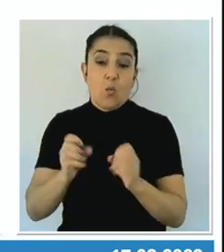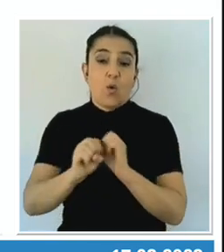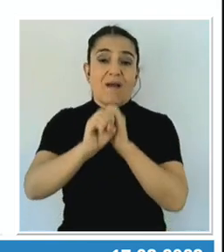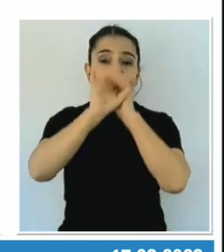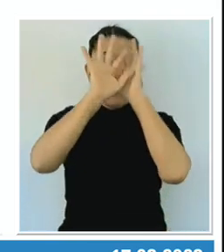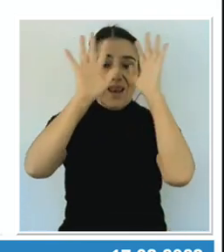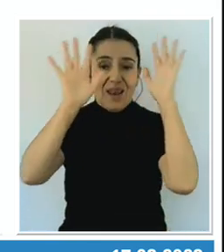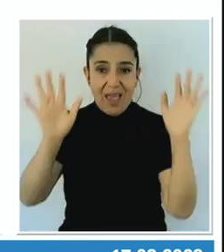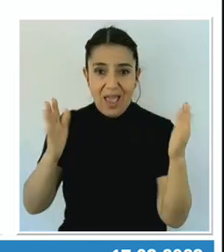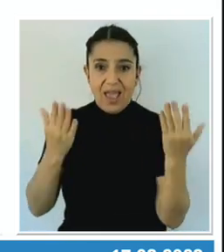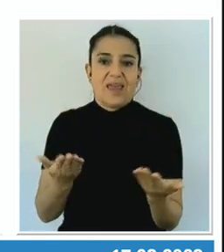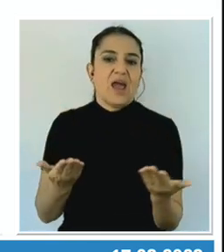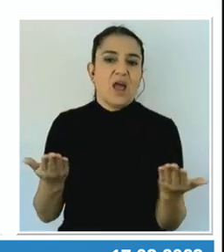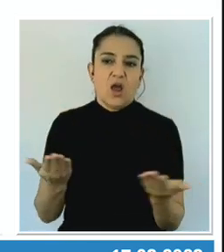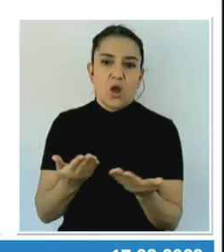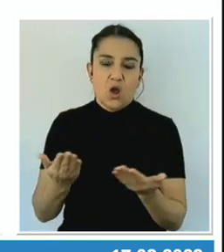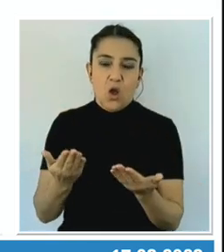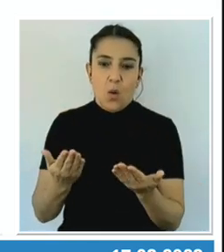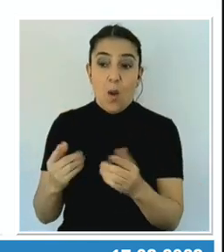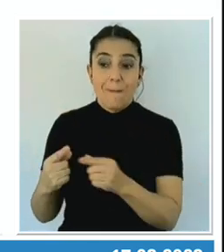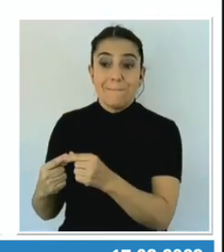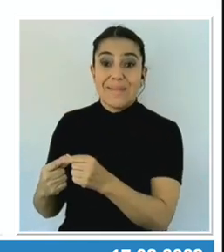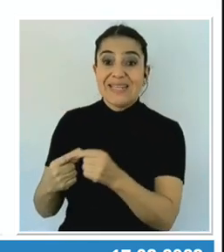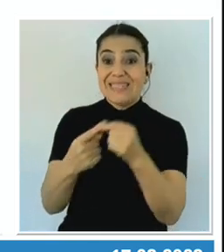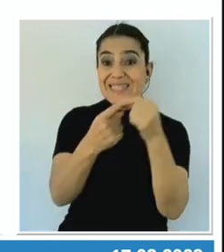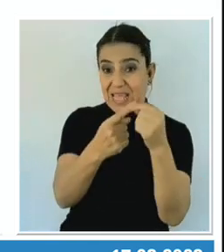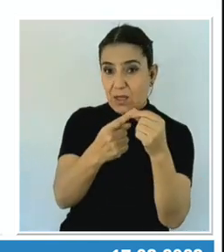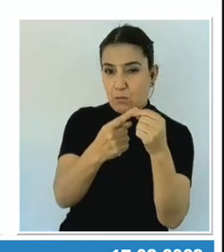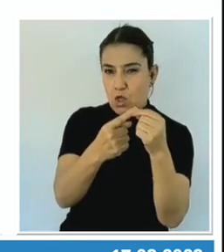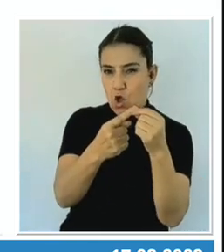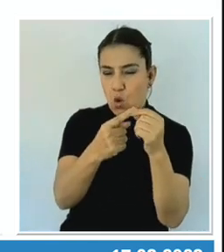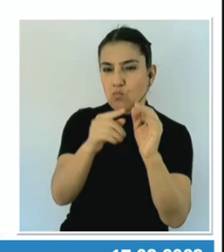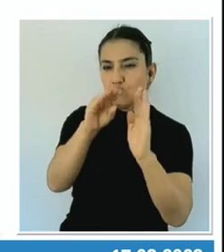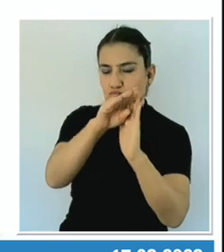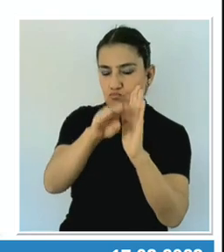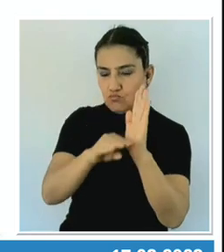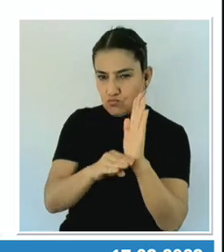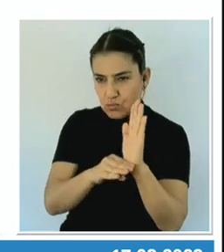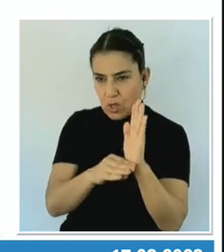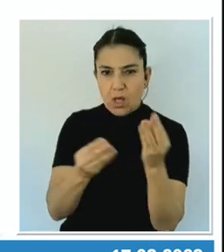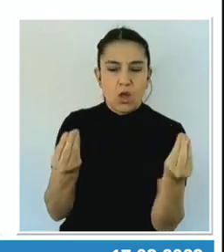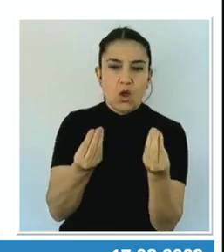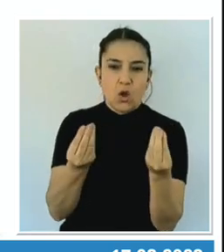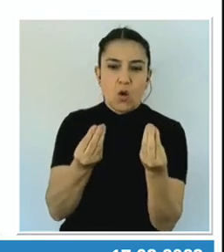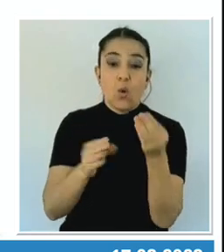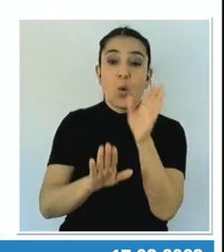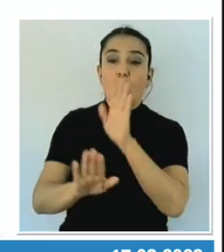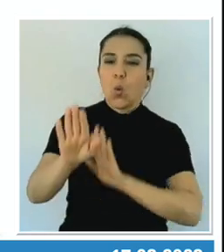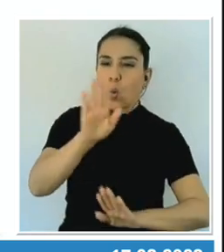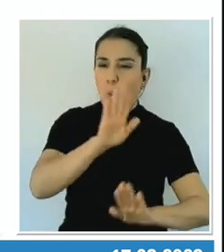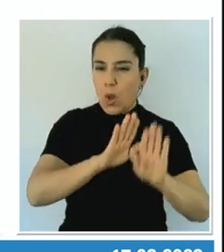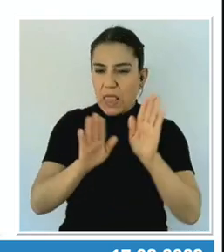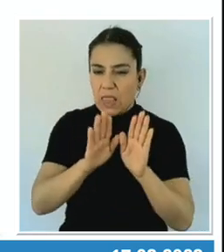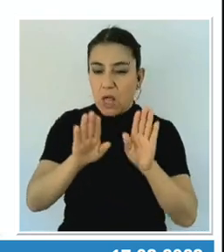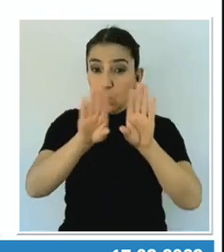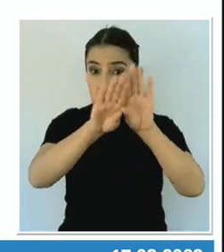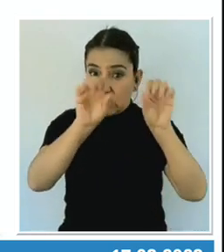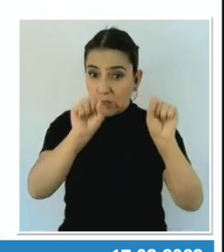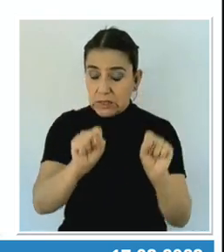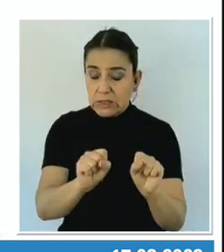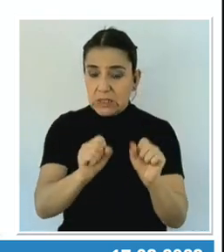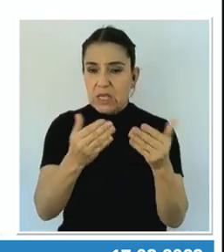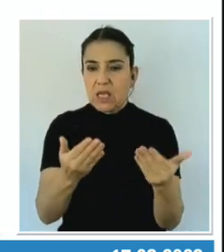la formulación de ese principio como una especie de preservación de un cierto régimen con lo que dispone el